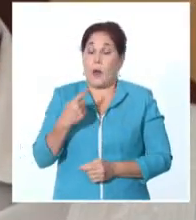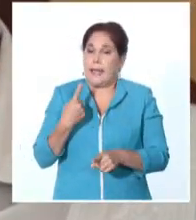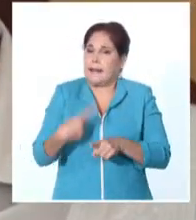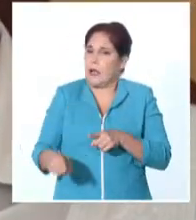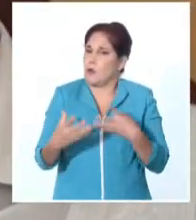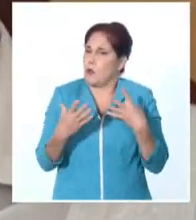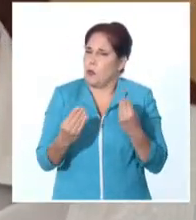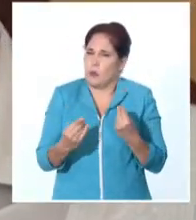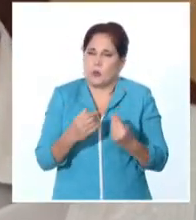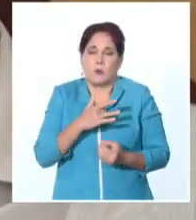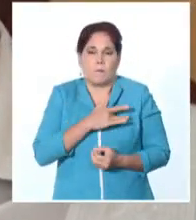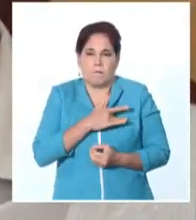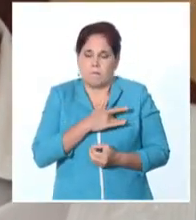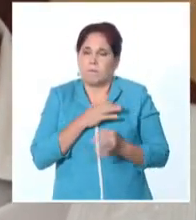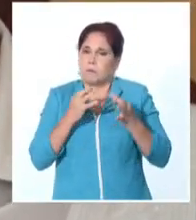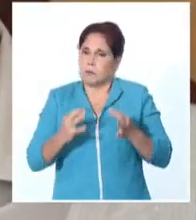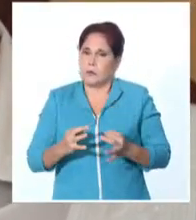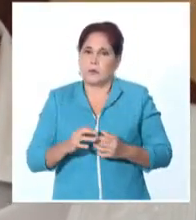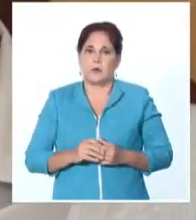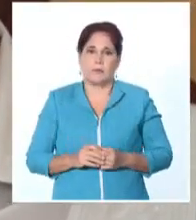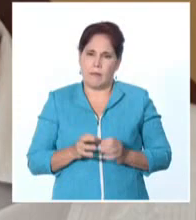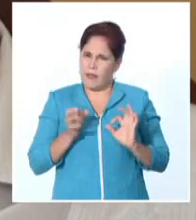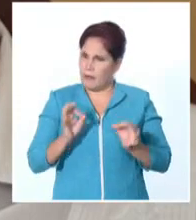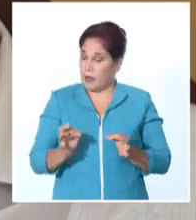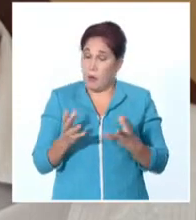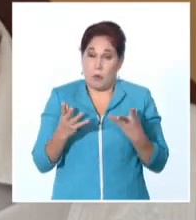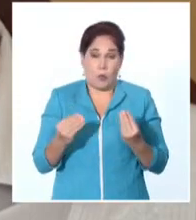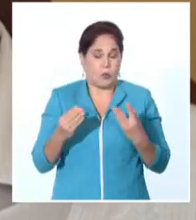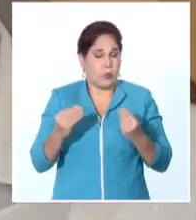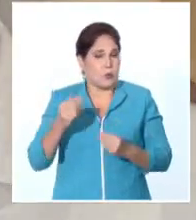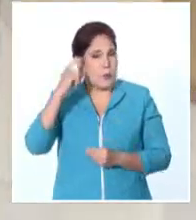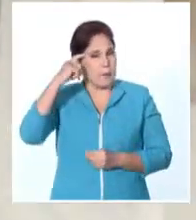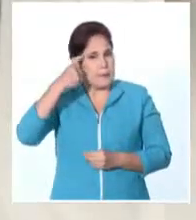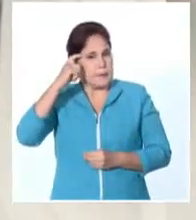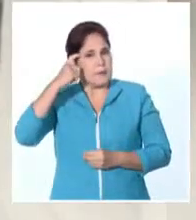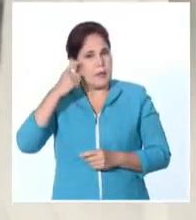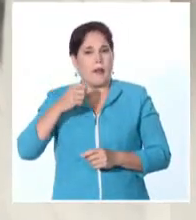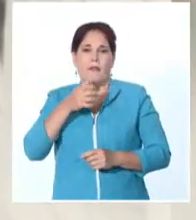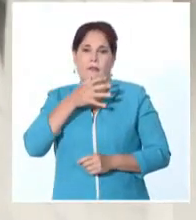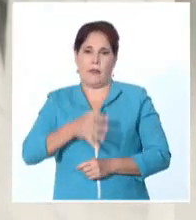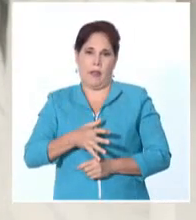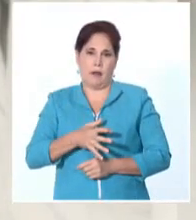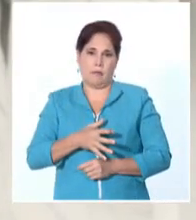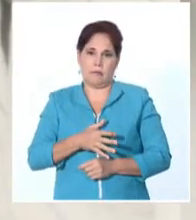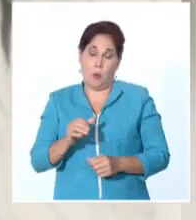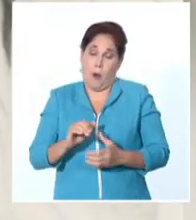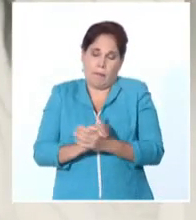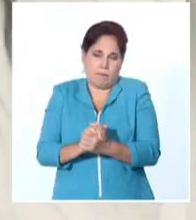Yo lo extraño mucho. Mucho, mucho, mucho, mucho.